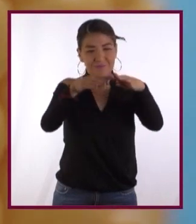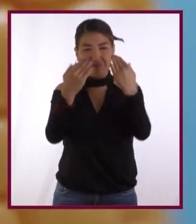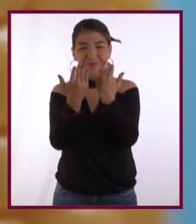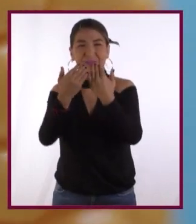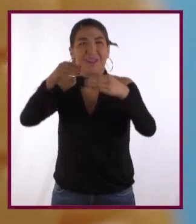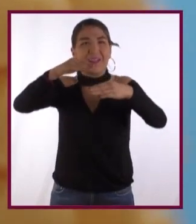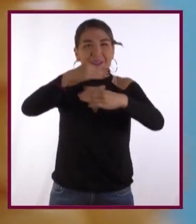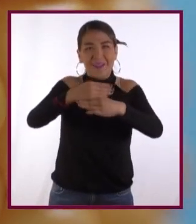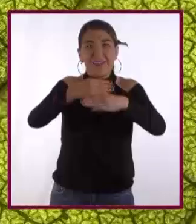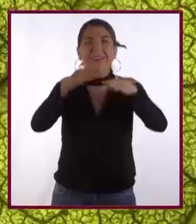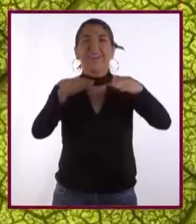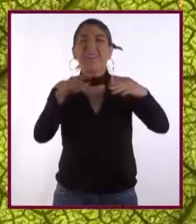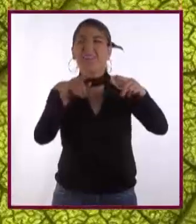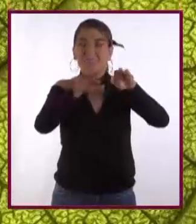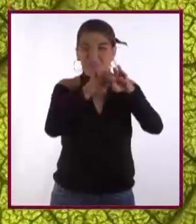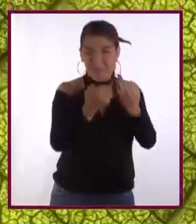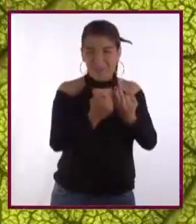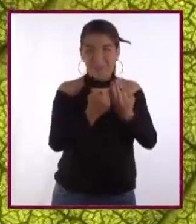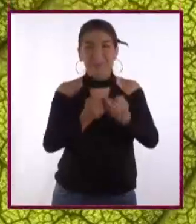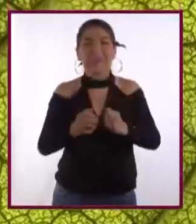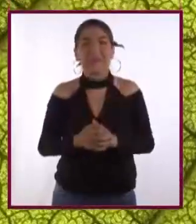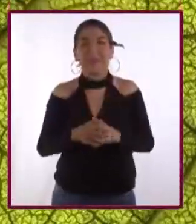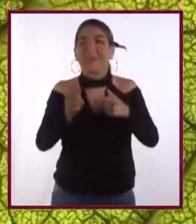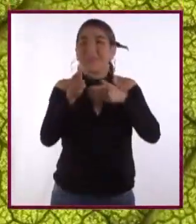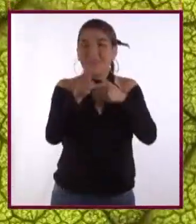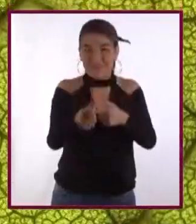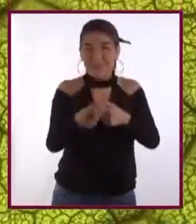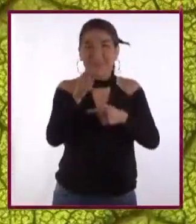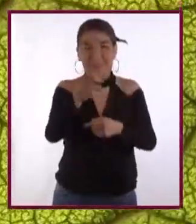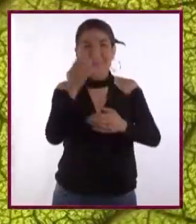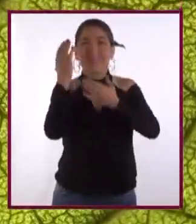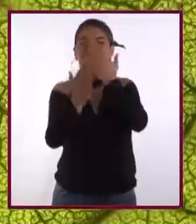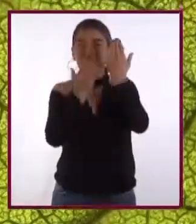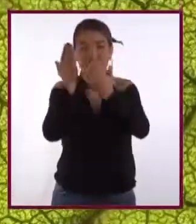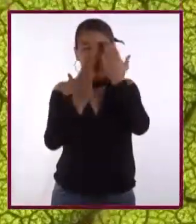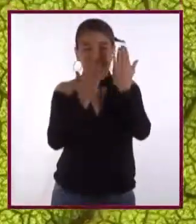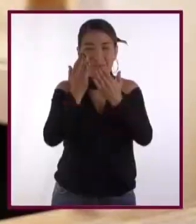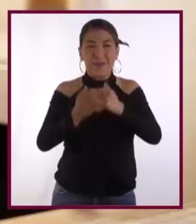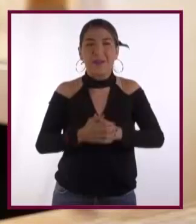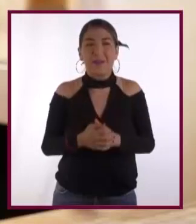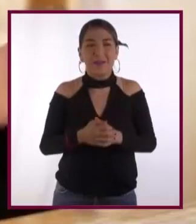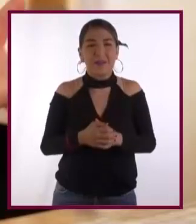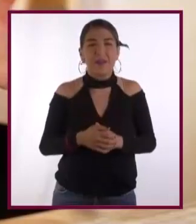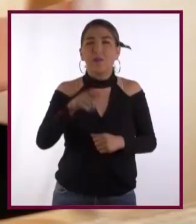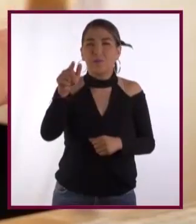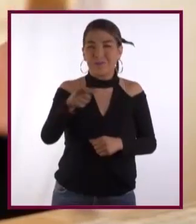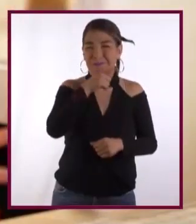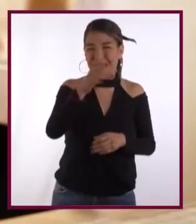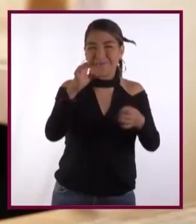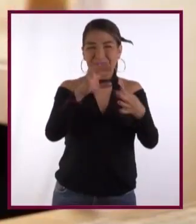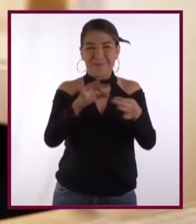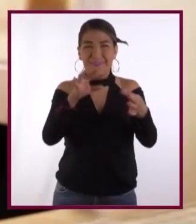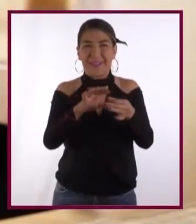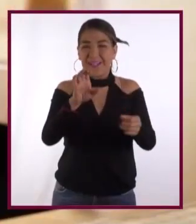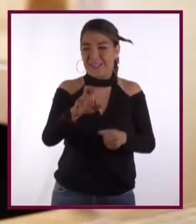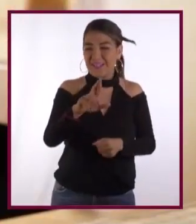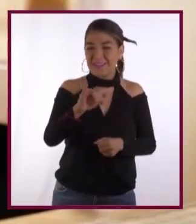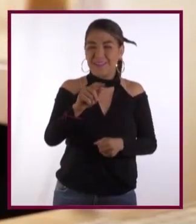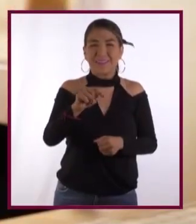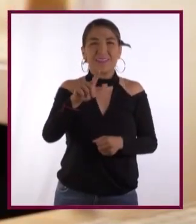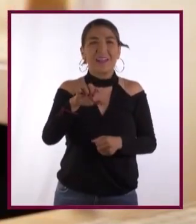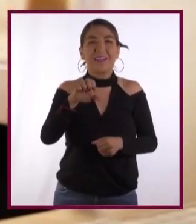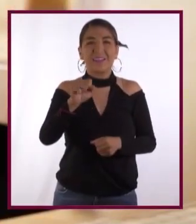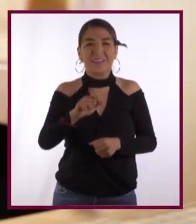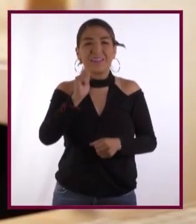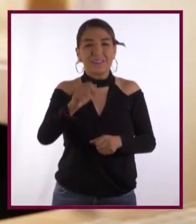muy, muy cercanamente relacionado con las teselaciones, con el estudio de teselaciones. Justo ahora que nos está hablando de los cristales, estuvimos